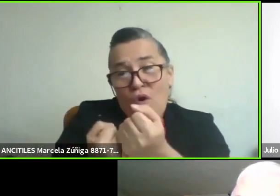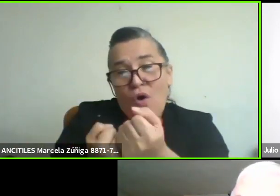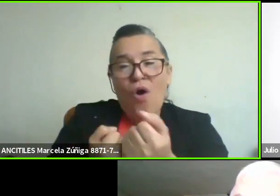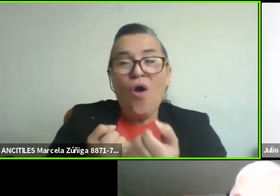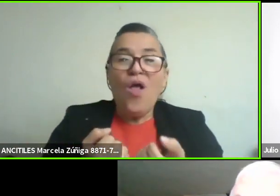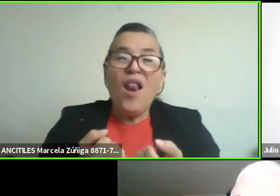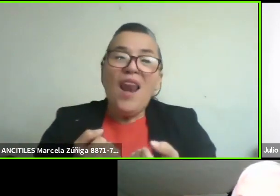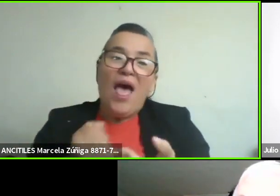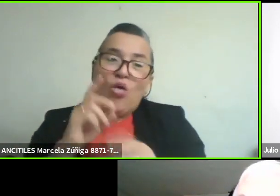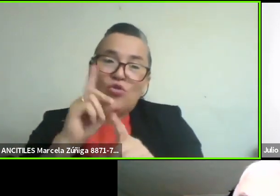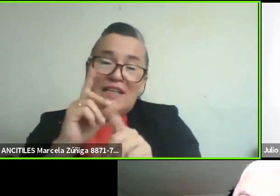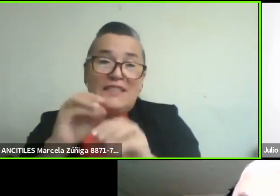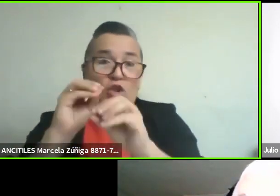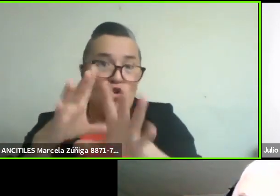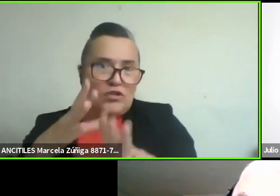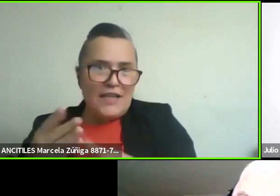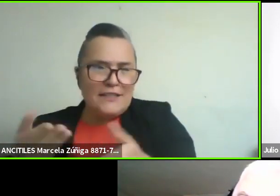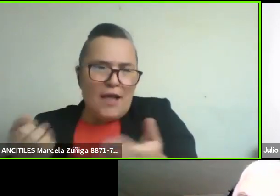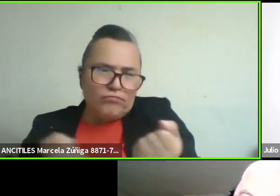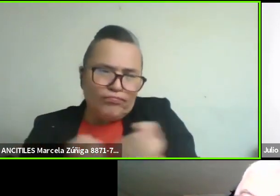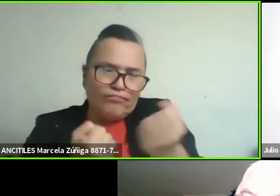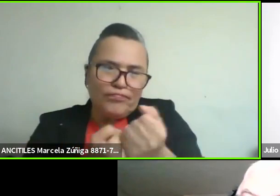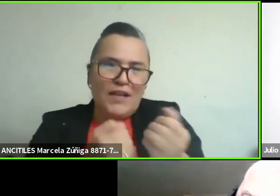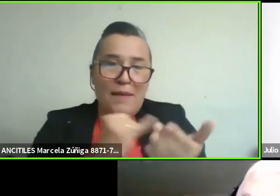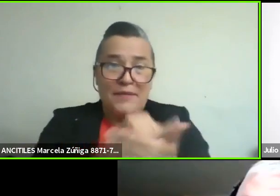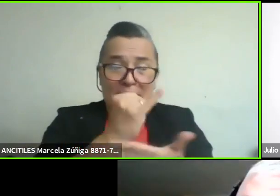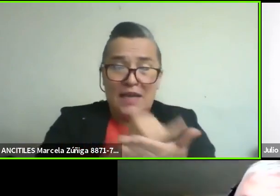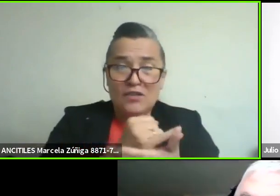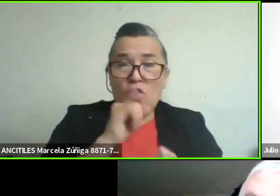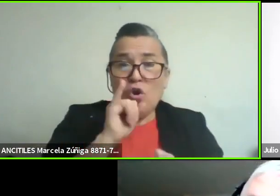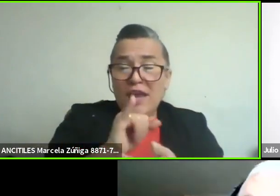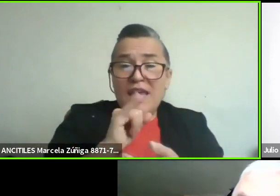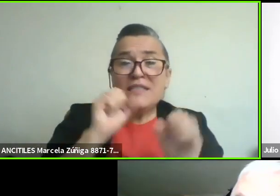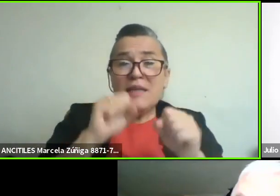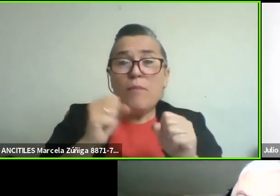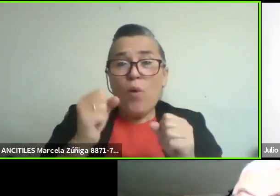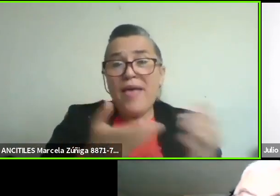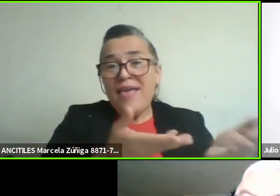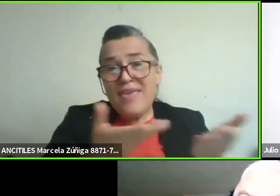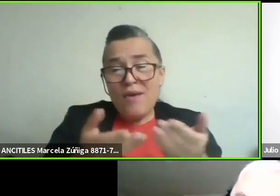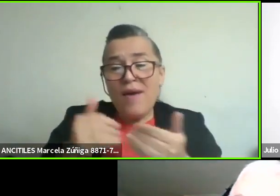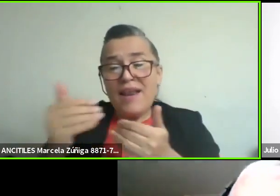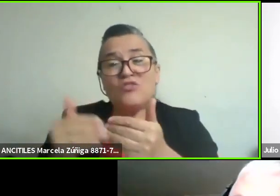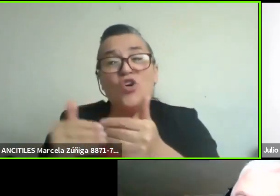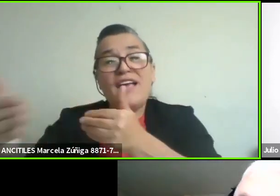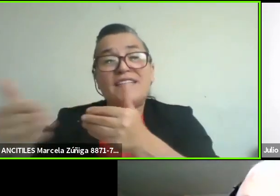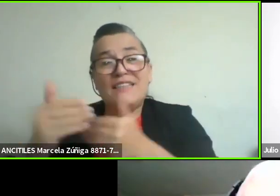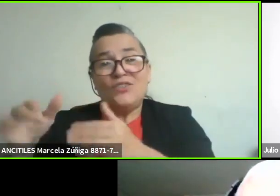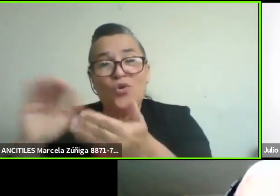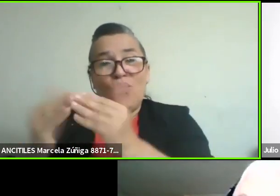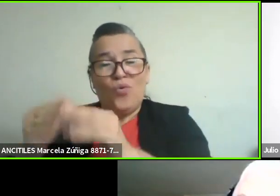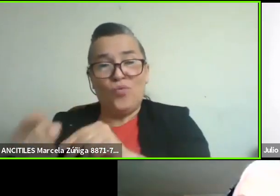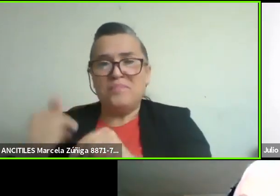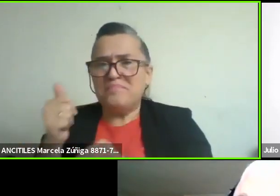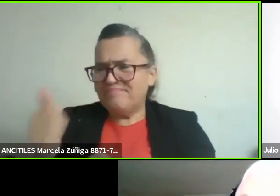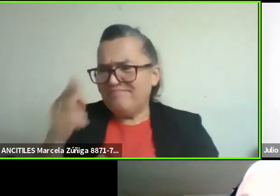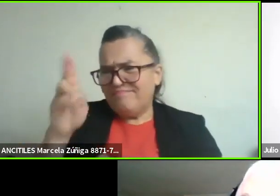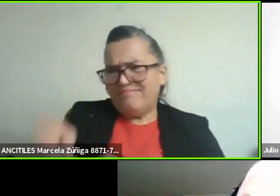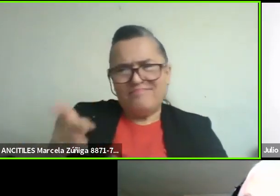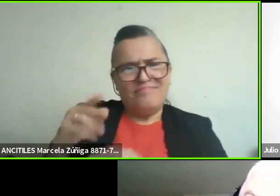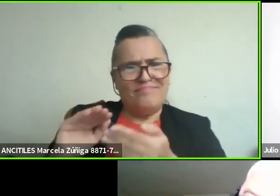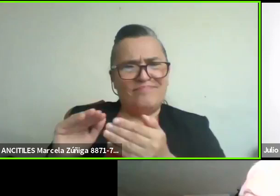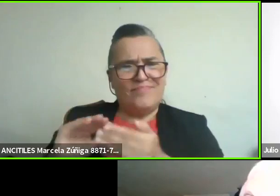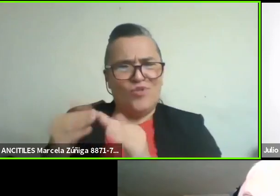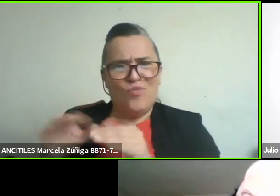la investigación probó produce insumos que se puede llevar a la extensión a las comunidades la misma acción comunitaria de la acción social